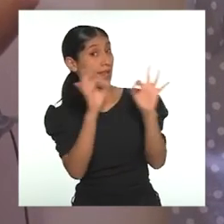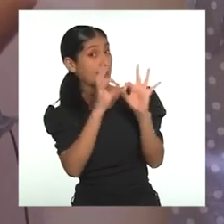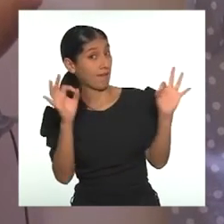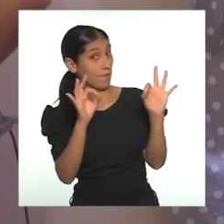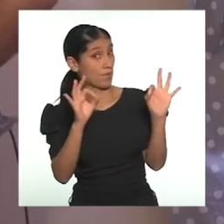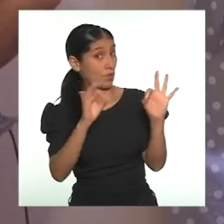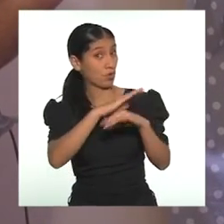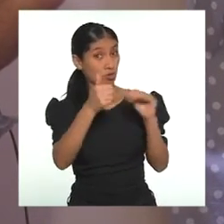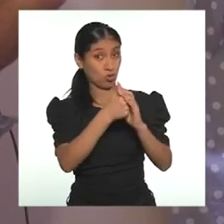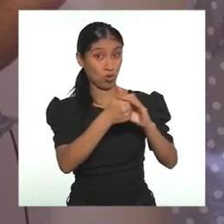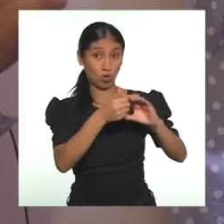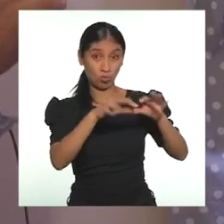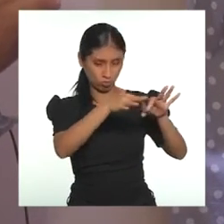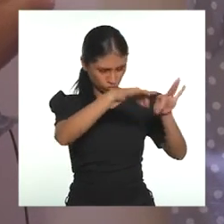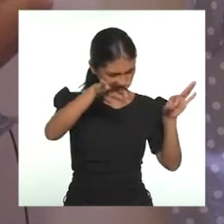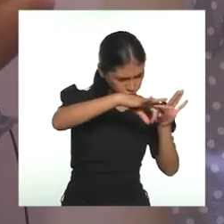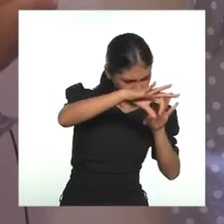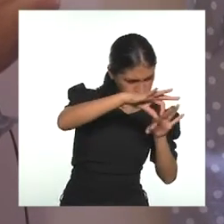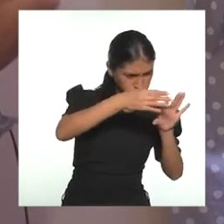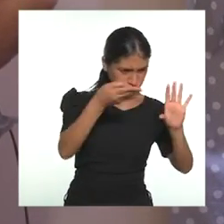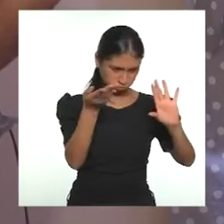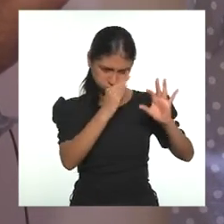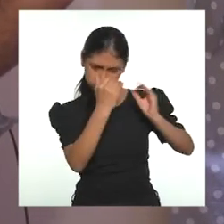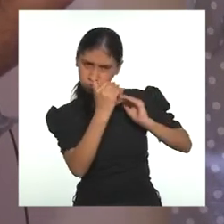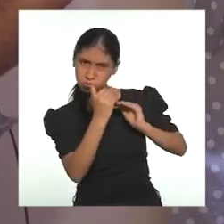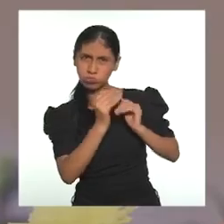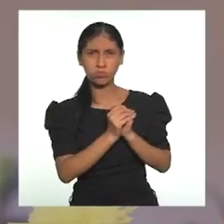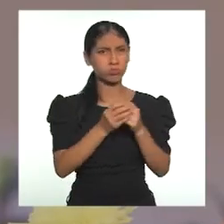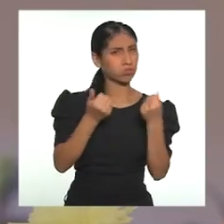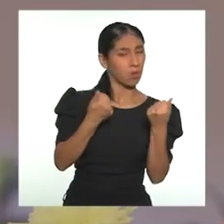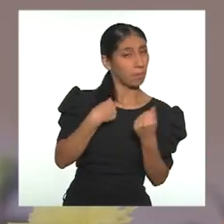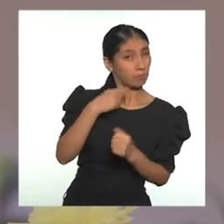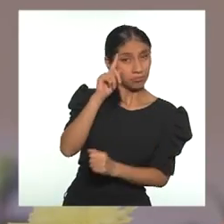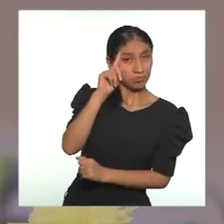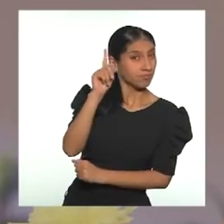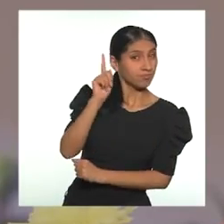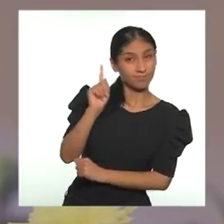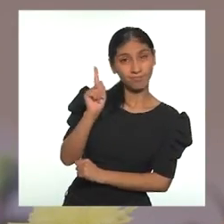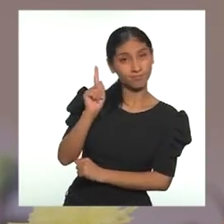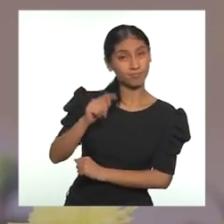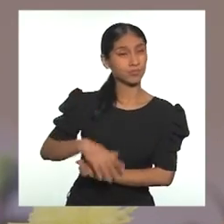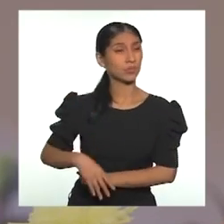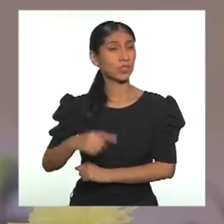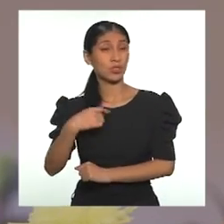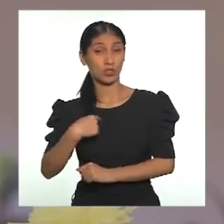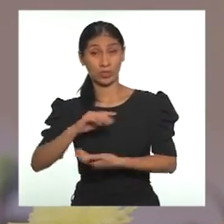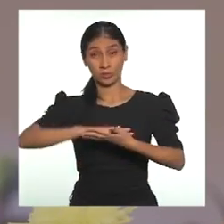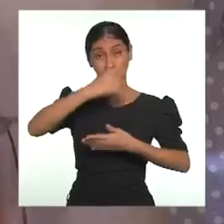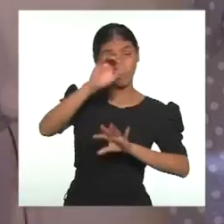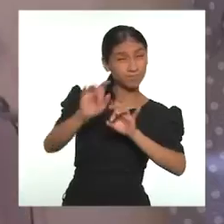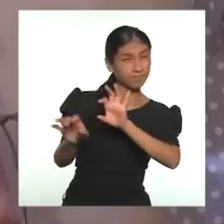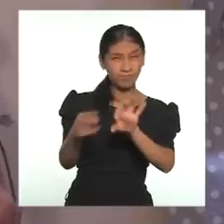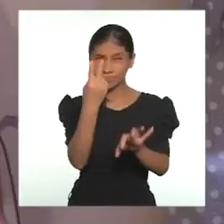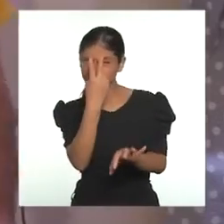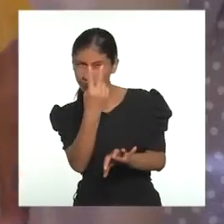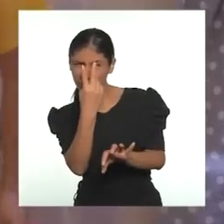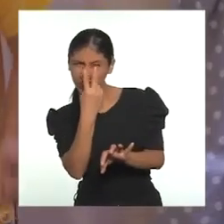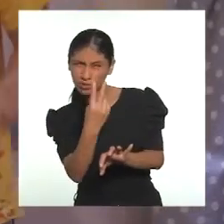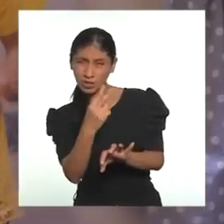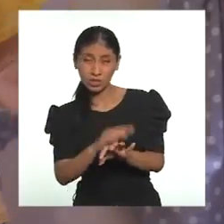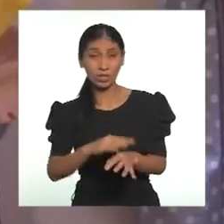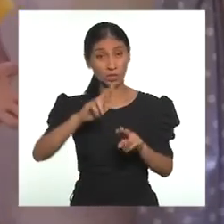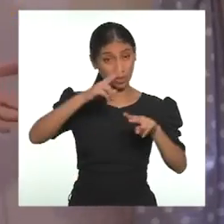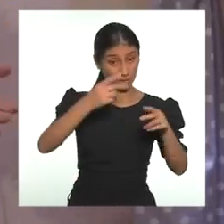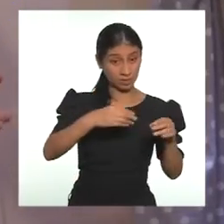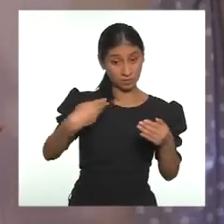y sin vísceras. ¡Oh! ¡No sabía eso! Yo encontré en internet